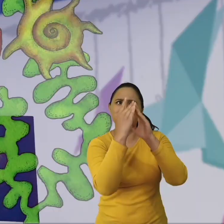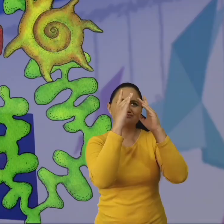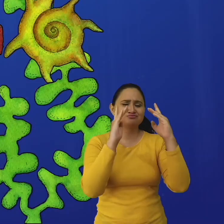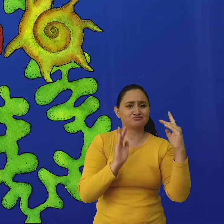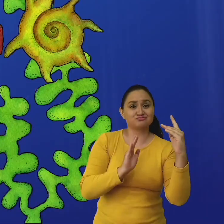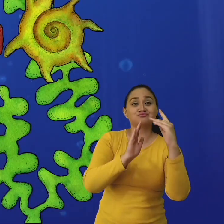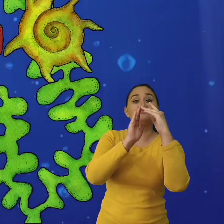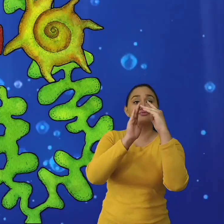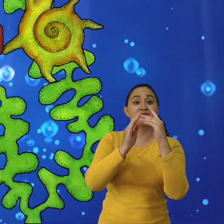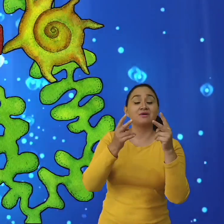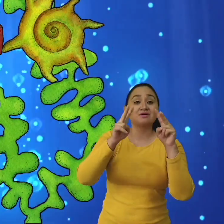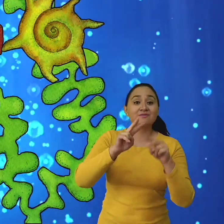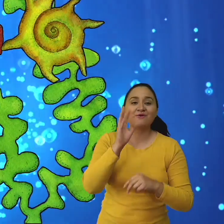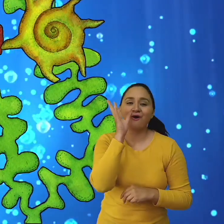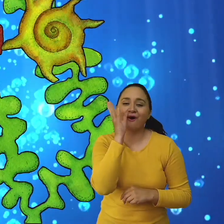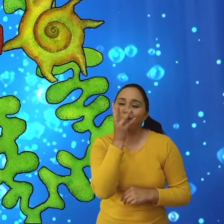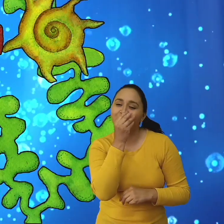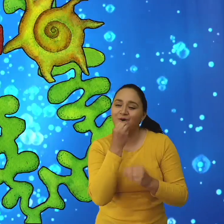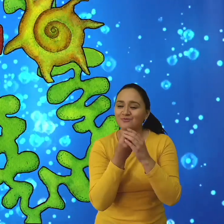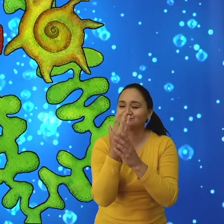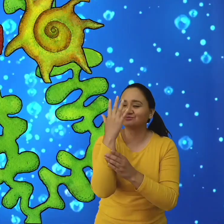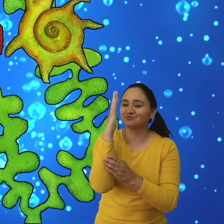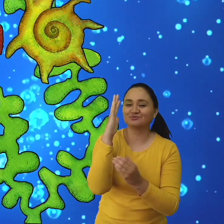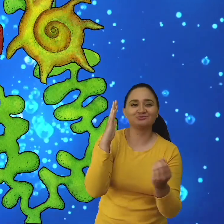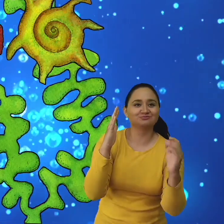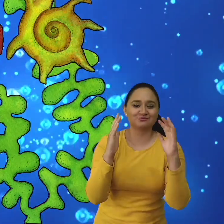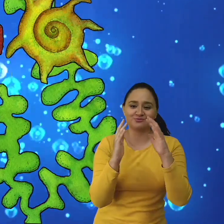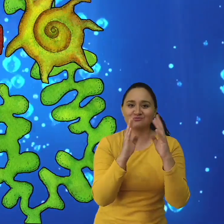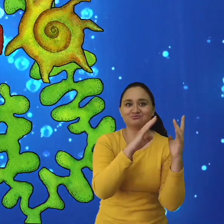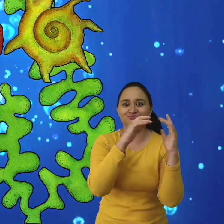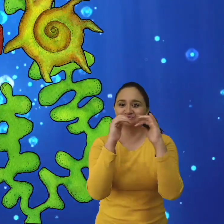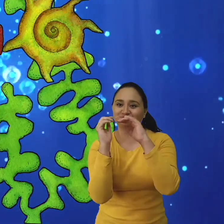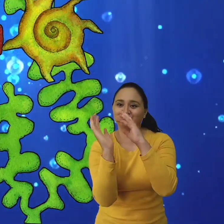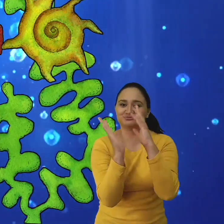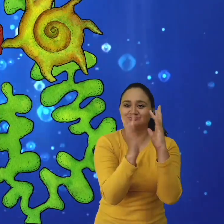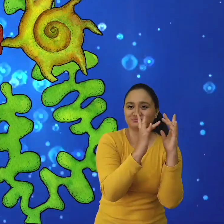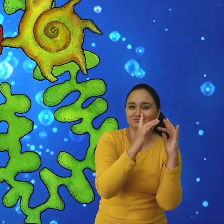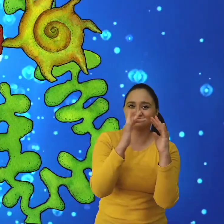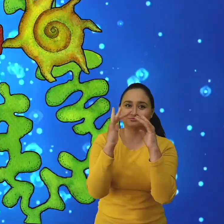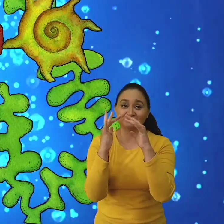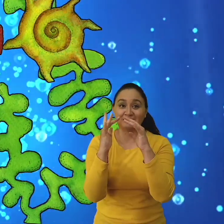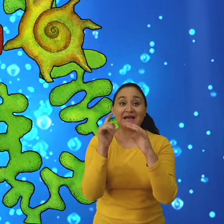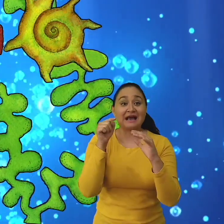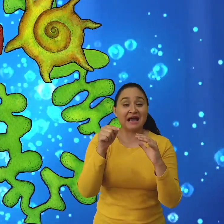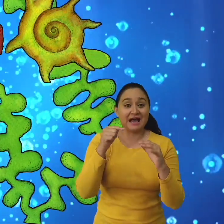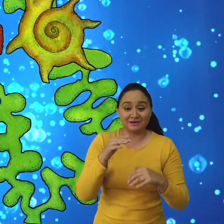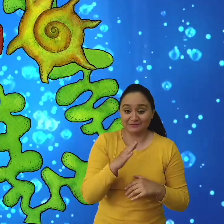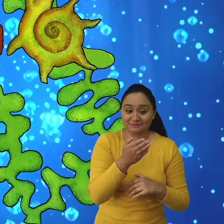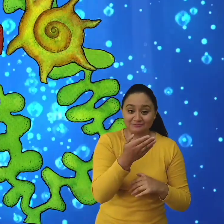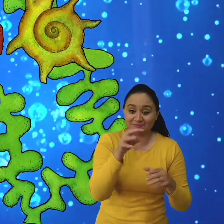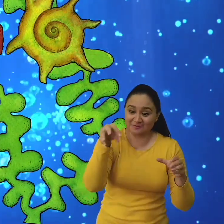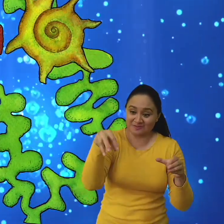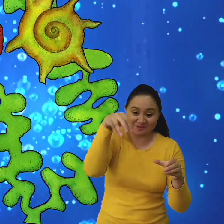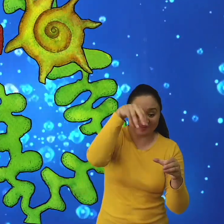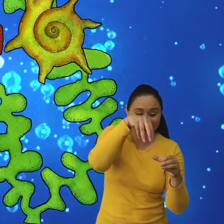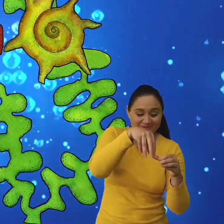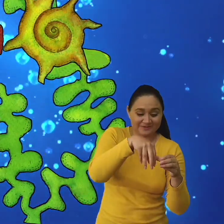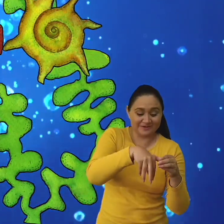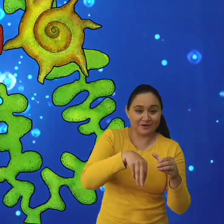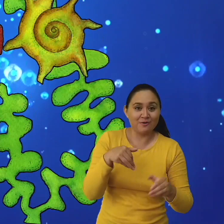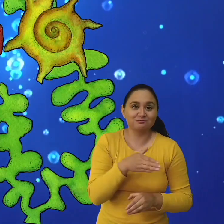las plantas marinas que acompañaban a mi princesa. Lo llené de agua y zambullí a la pececita en sus nuevos